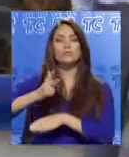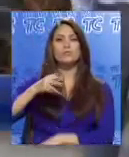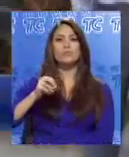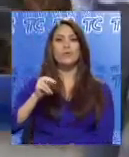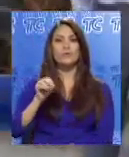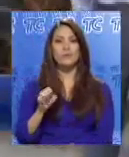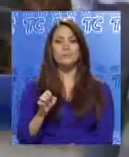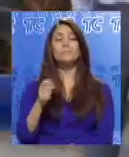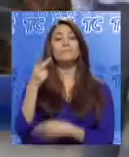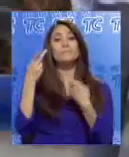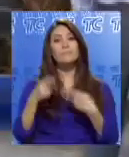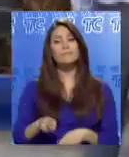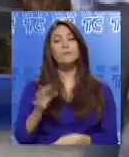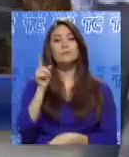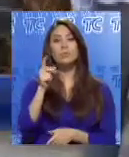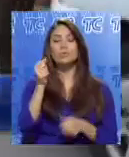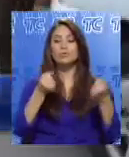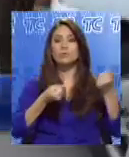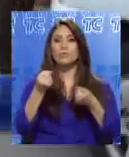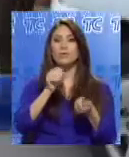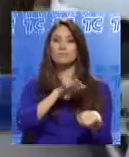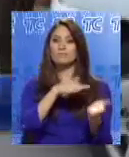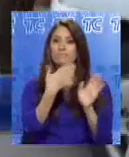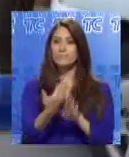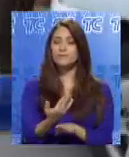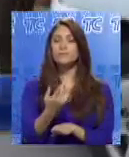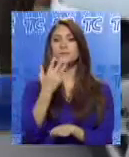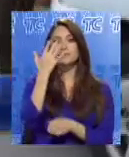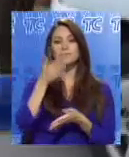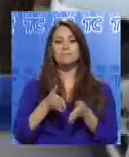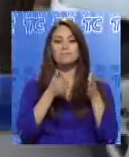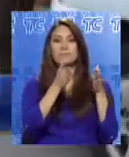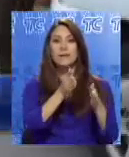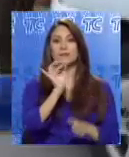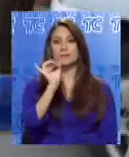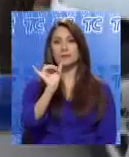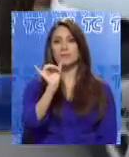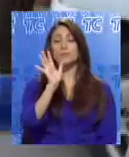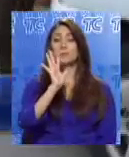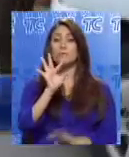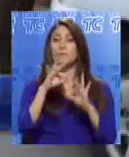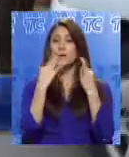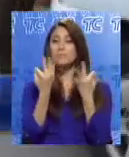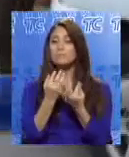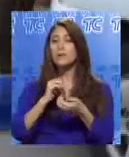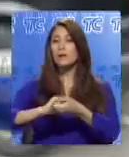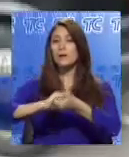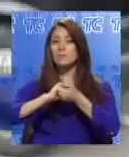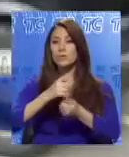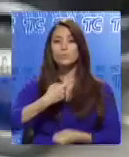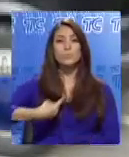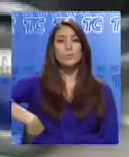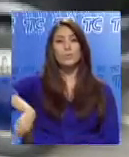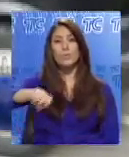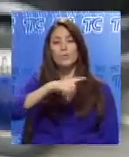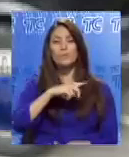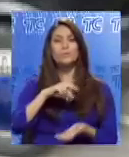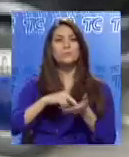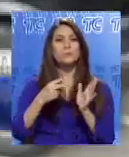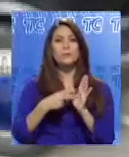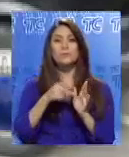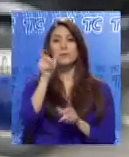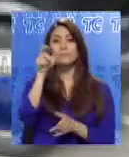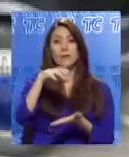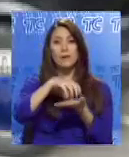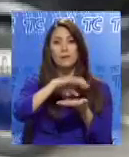En el percance también perdió la vida su chofer, Leonardo García, quien fue sepultado el sábado. Familiares y amigos, también coidearios